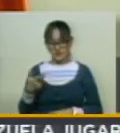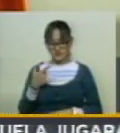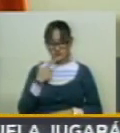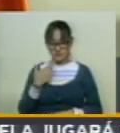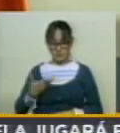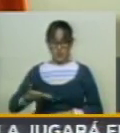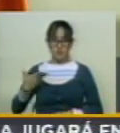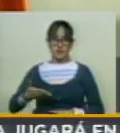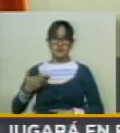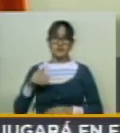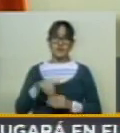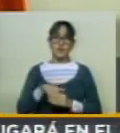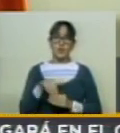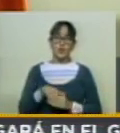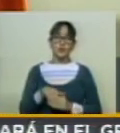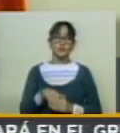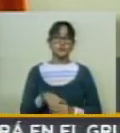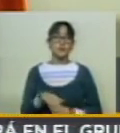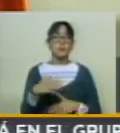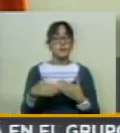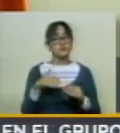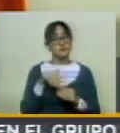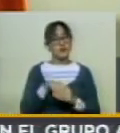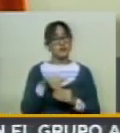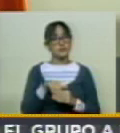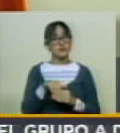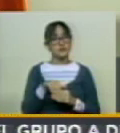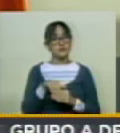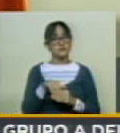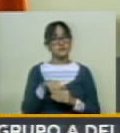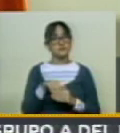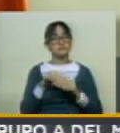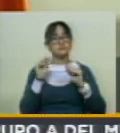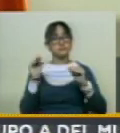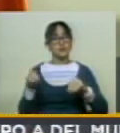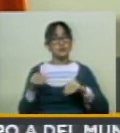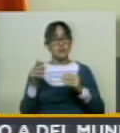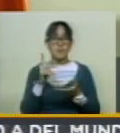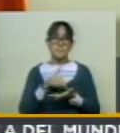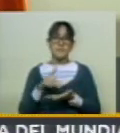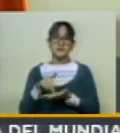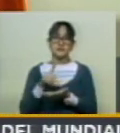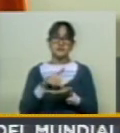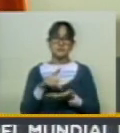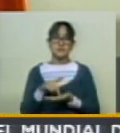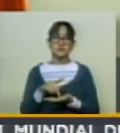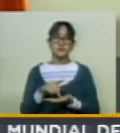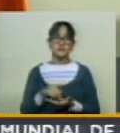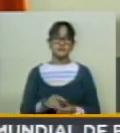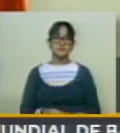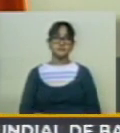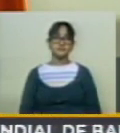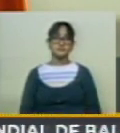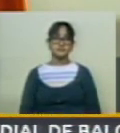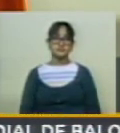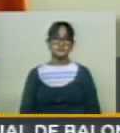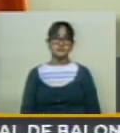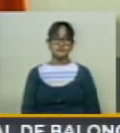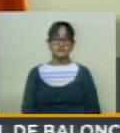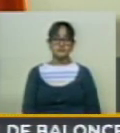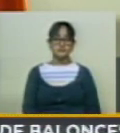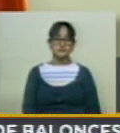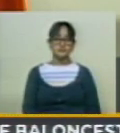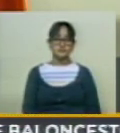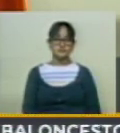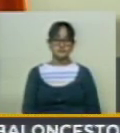importancia del voto, la importancia del proceso electoral y llamando a la participación. Y como siempre, el